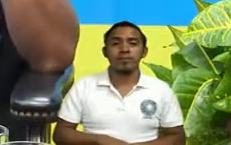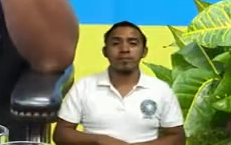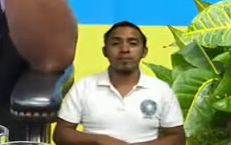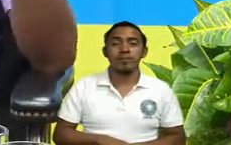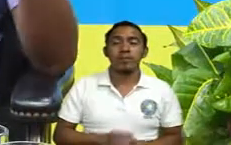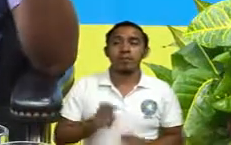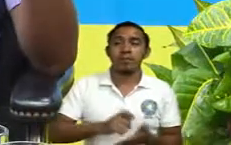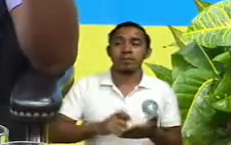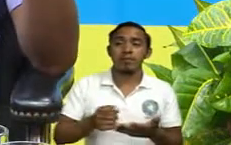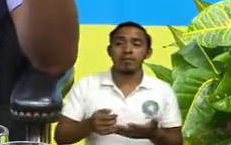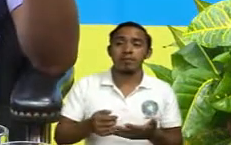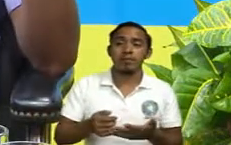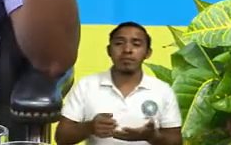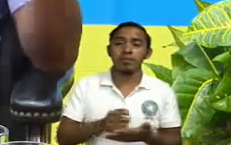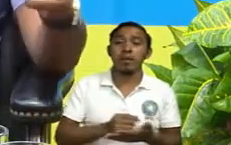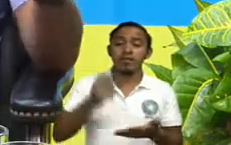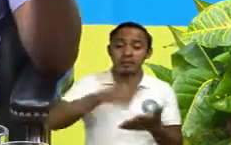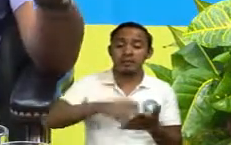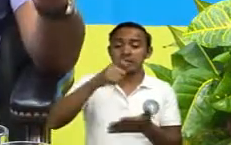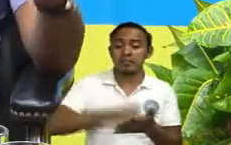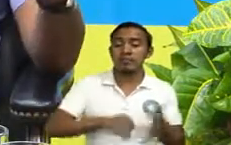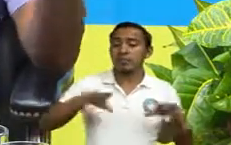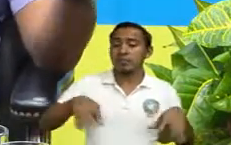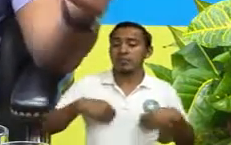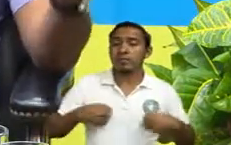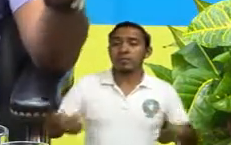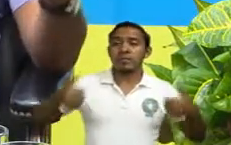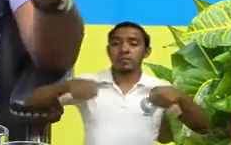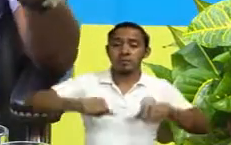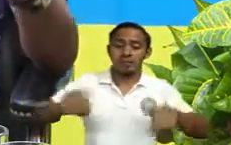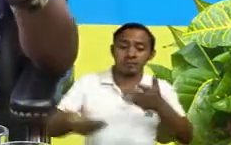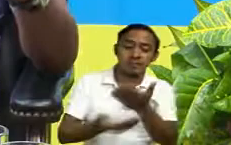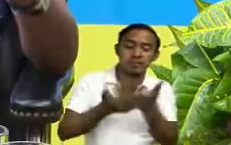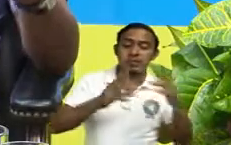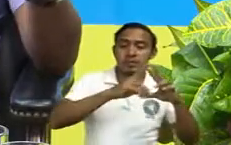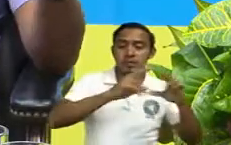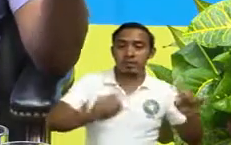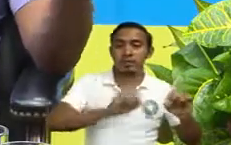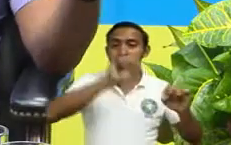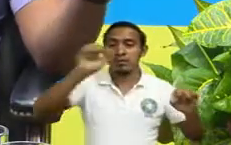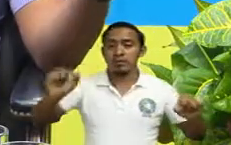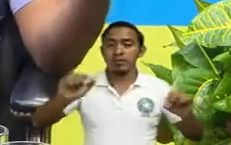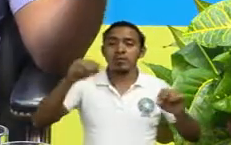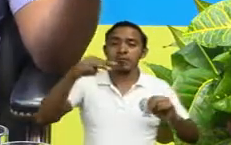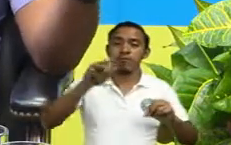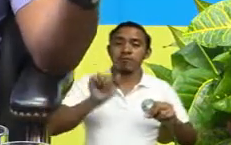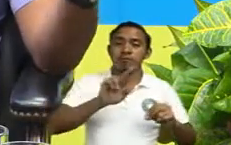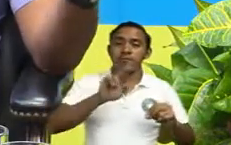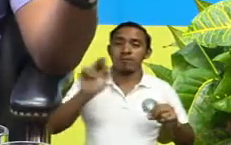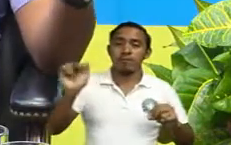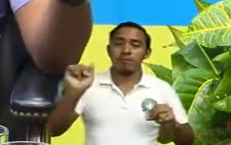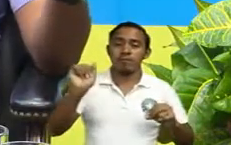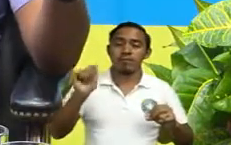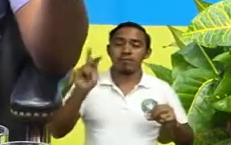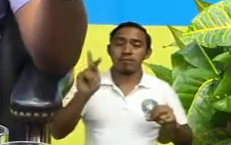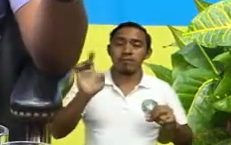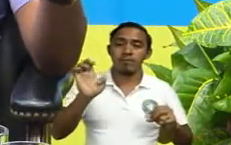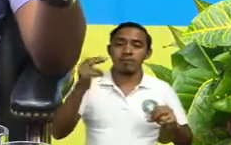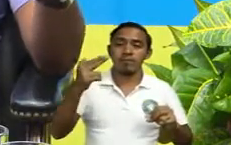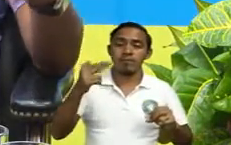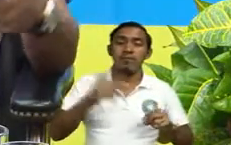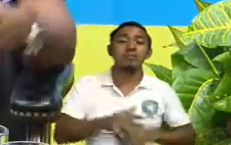un tratado, mejor dicho, la aprobación de un tratado, de una adhesión de Nicaragua al tratado Marrakech, que es